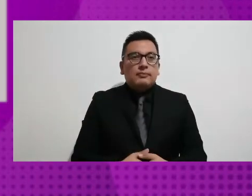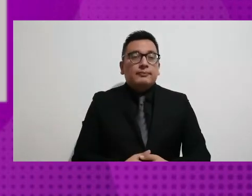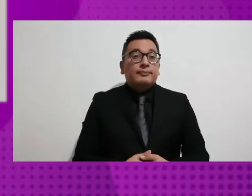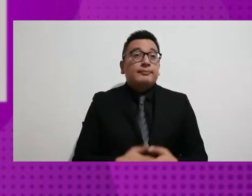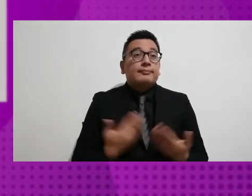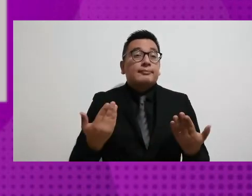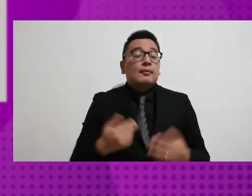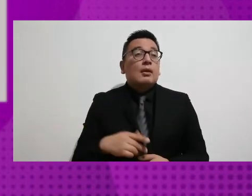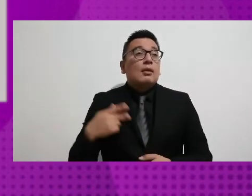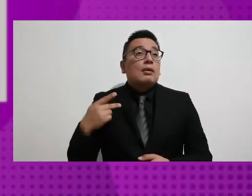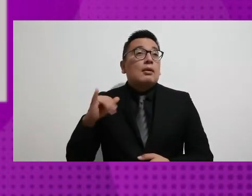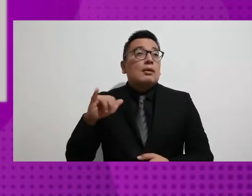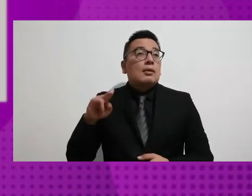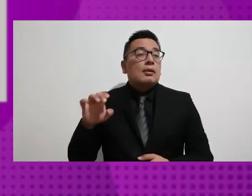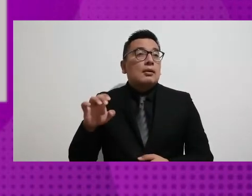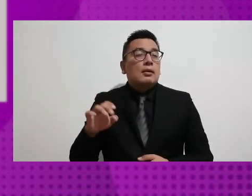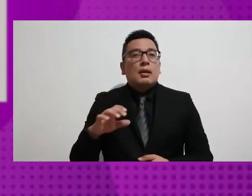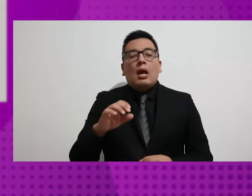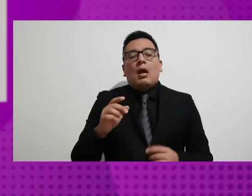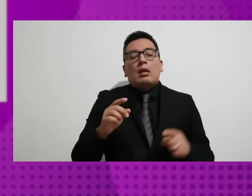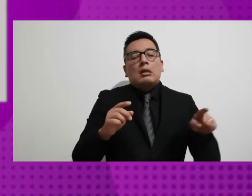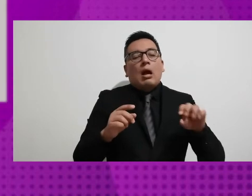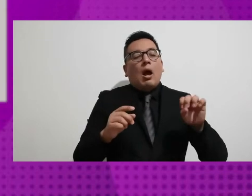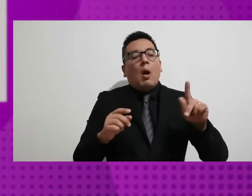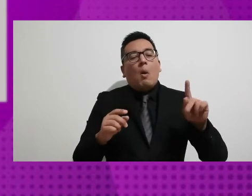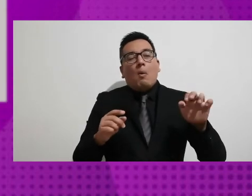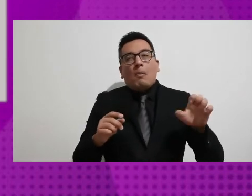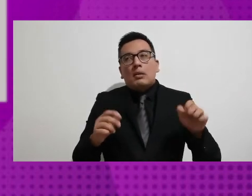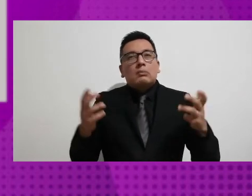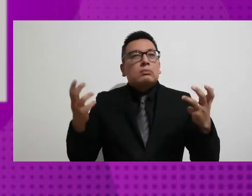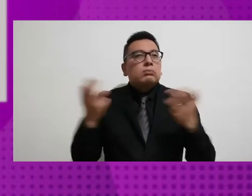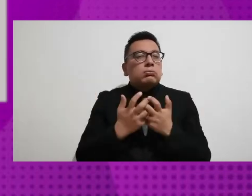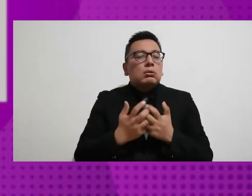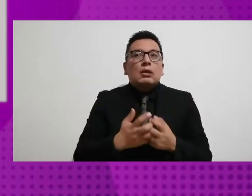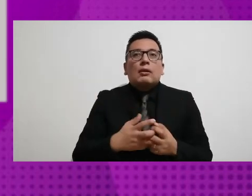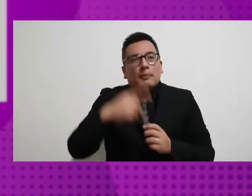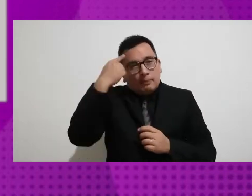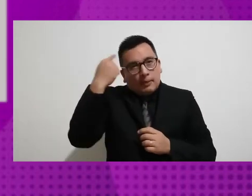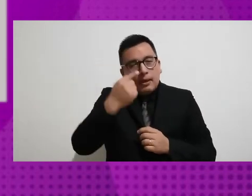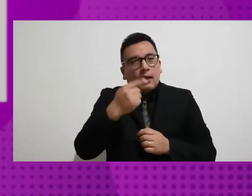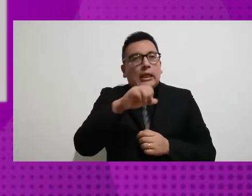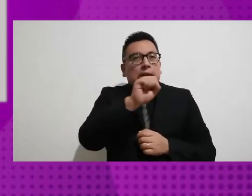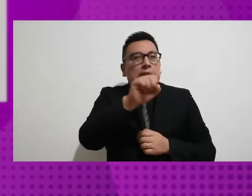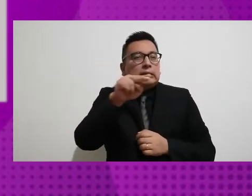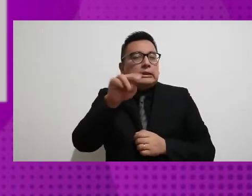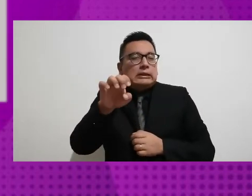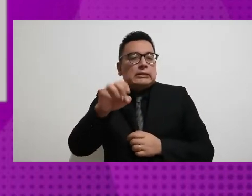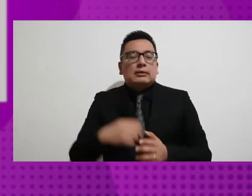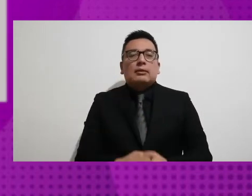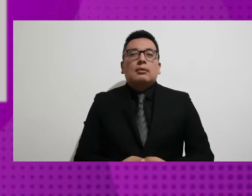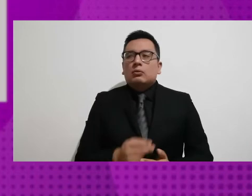coordinación. El INE y los organismos públicos locales electorales integramos el sistema electoral